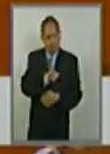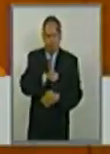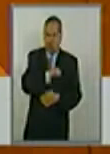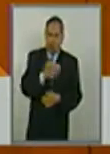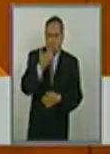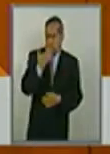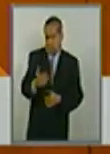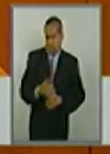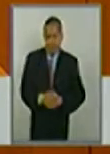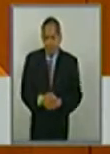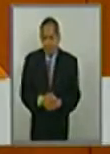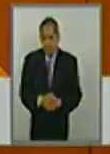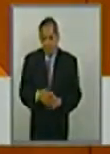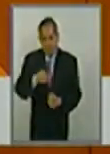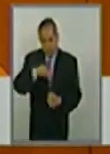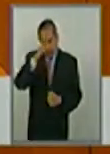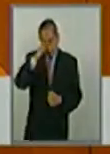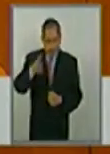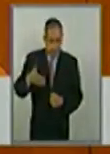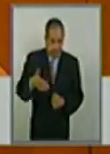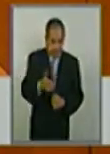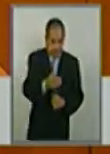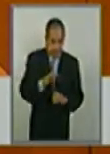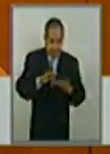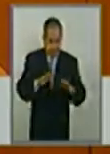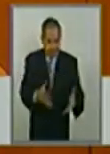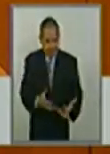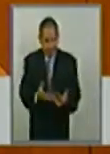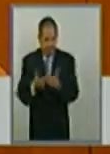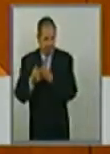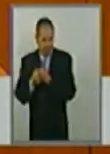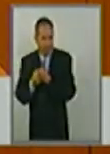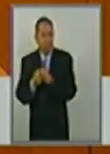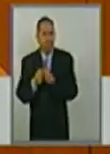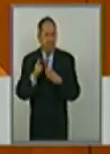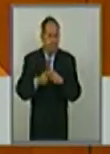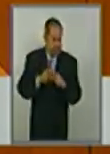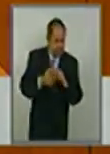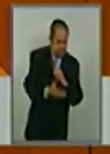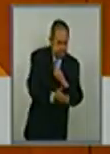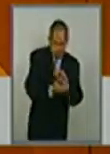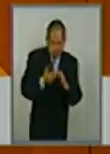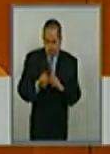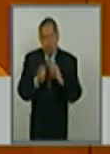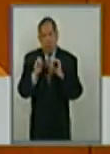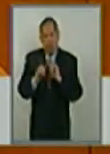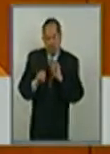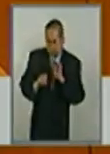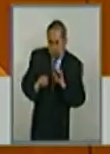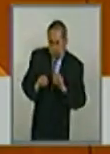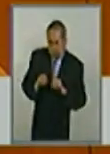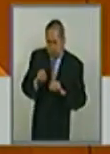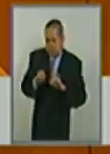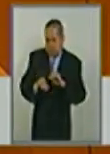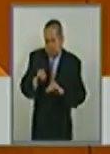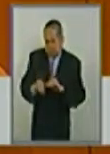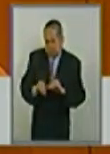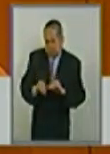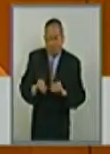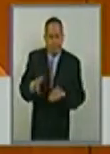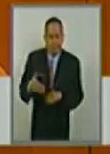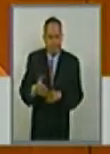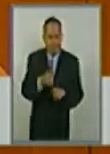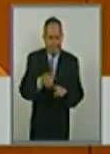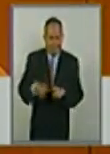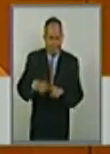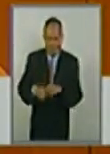organismos. Se considera la pesca como el acto de extraer y capturar o por cualquier otro método o procedimiento a